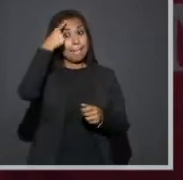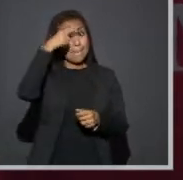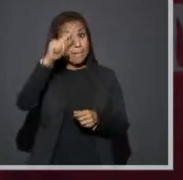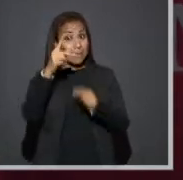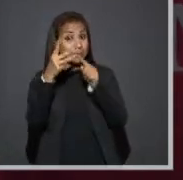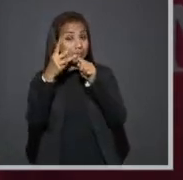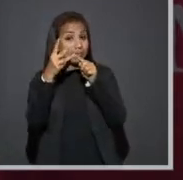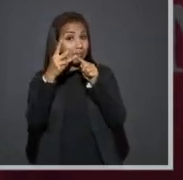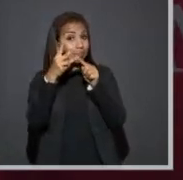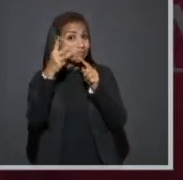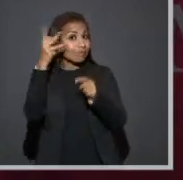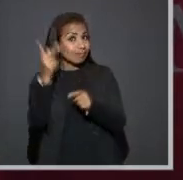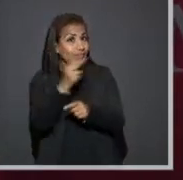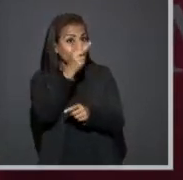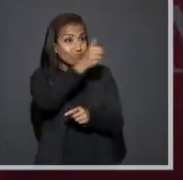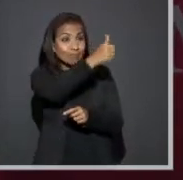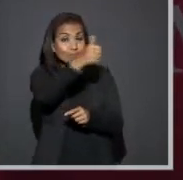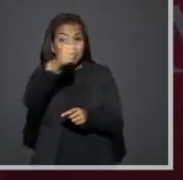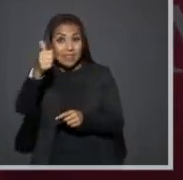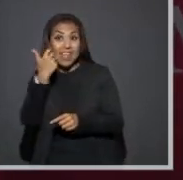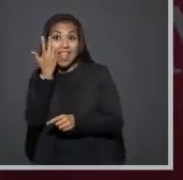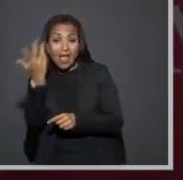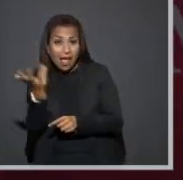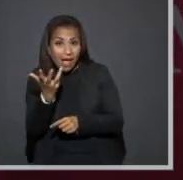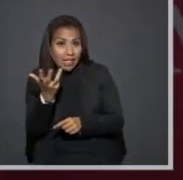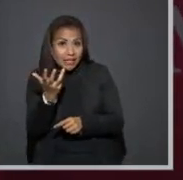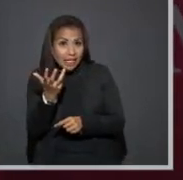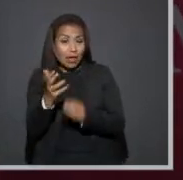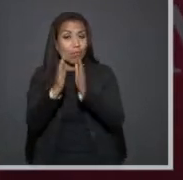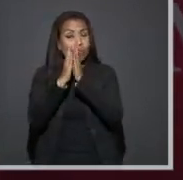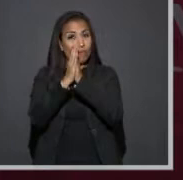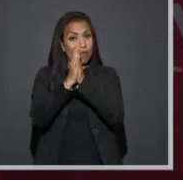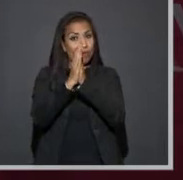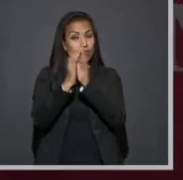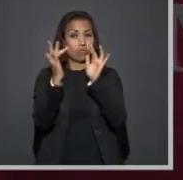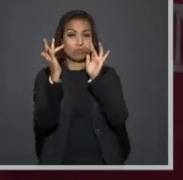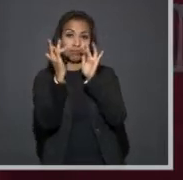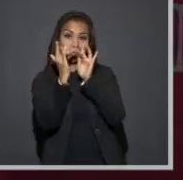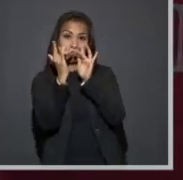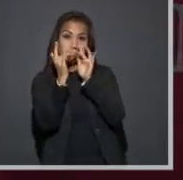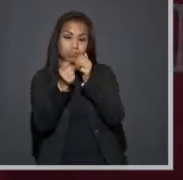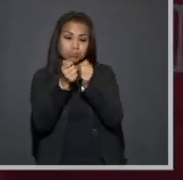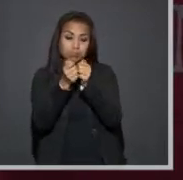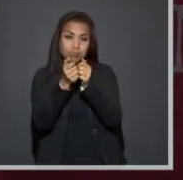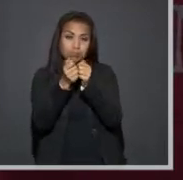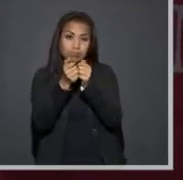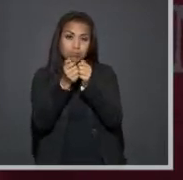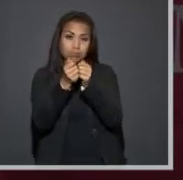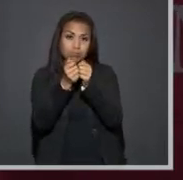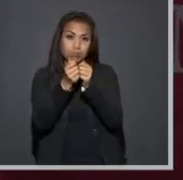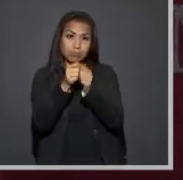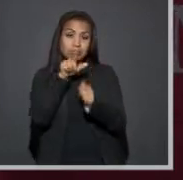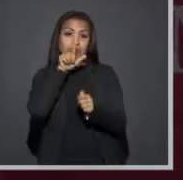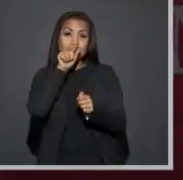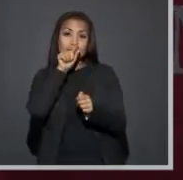los presentes y a las personas que nos están viendo a través de la transmisión que manden sus preguntas vía Twitter con el